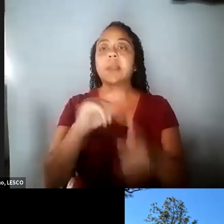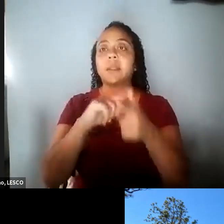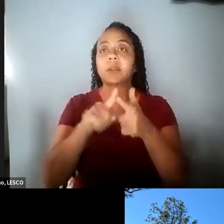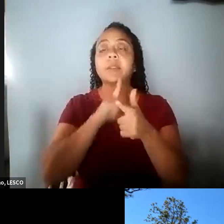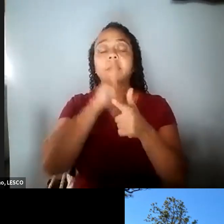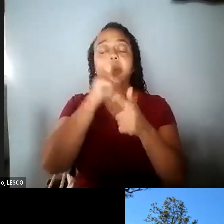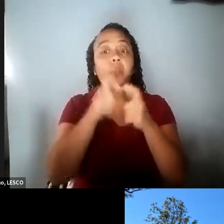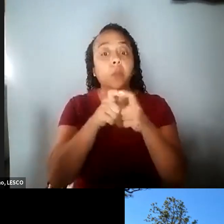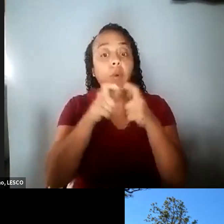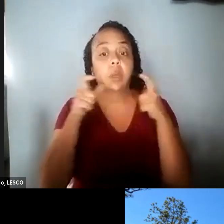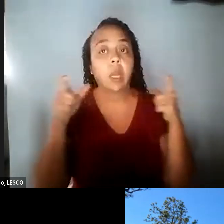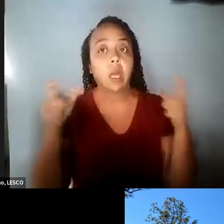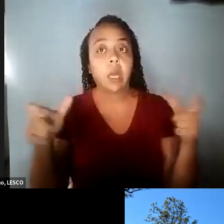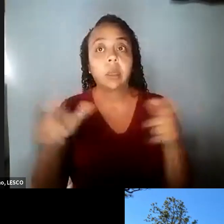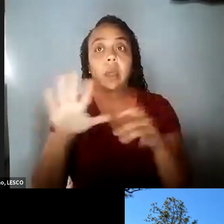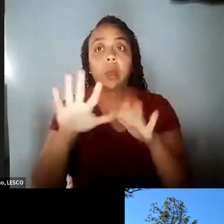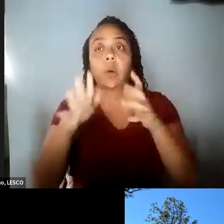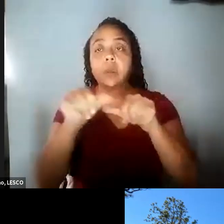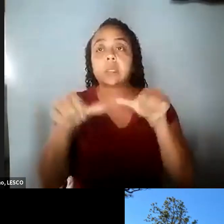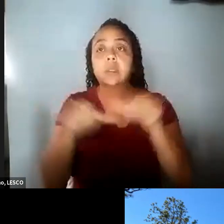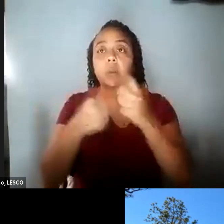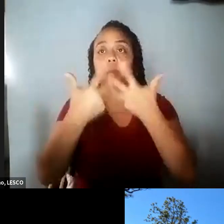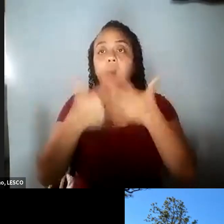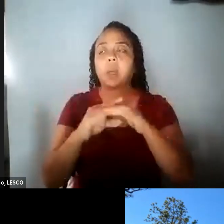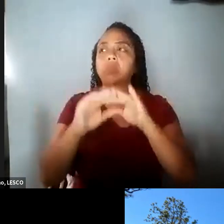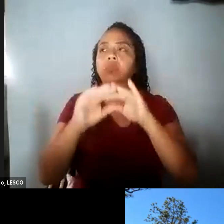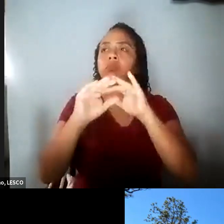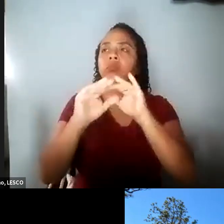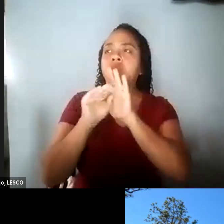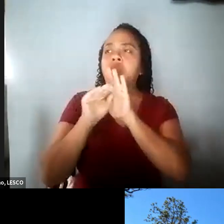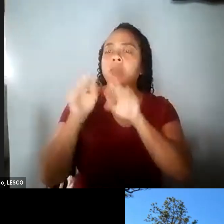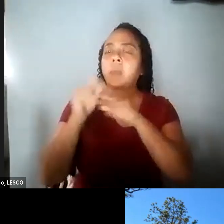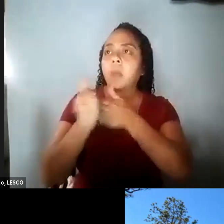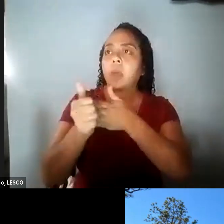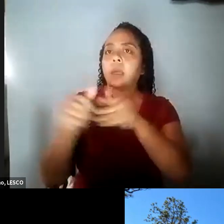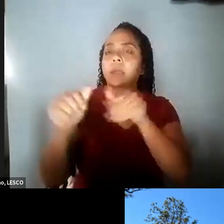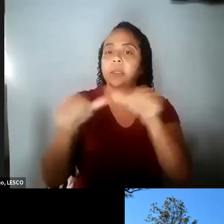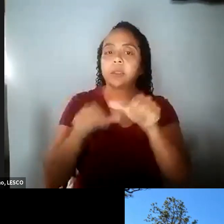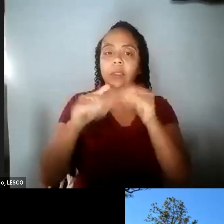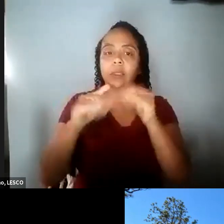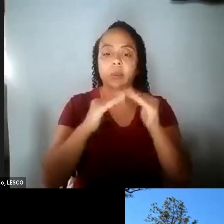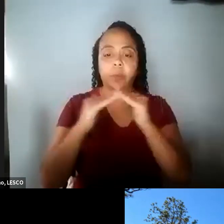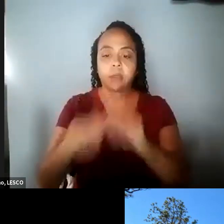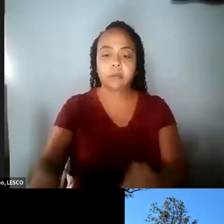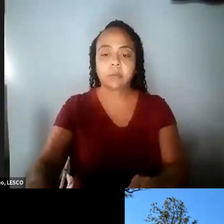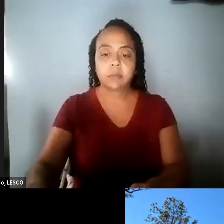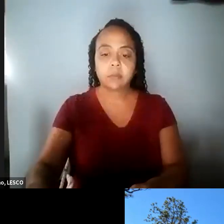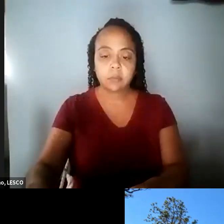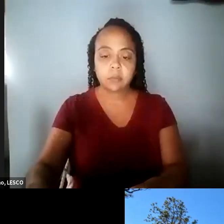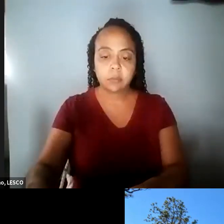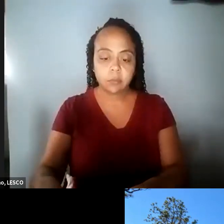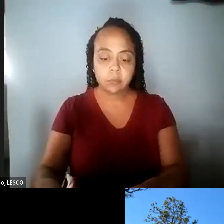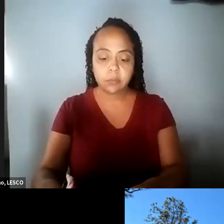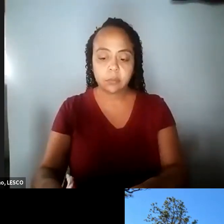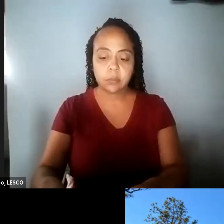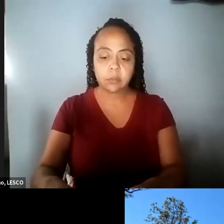sobre como el sector privado va modelando el desarrollo de estas comunidades donde se va posicionando y en este sentido me gustaría